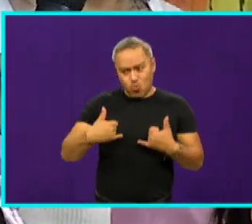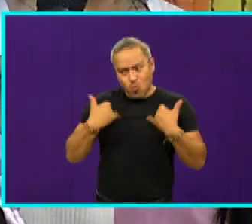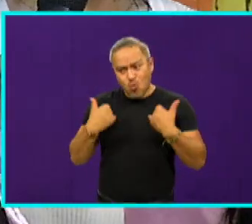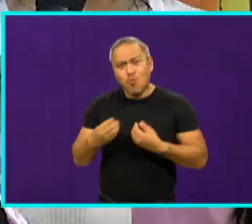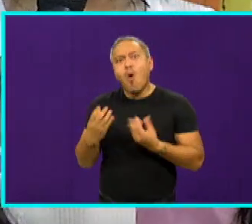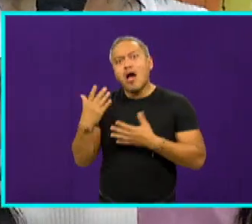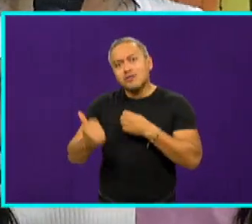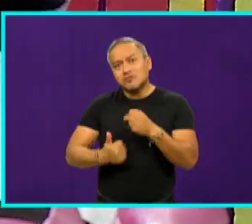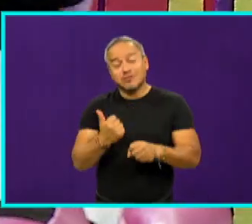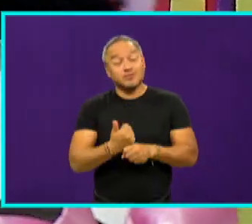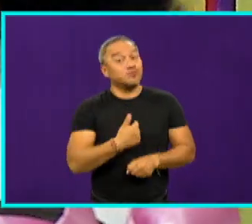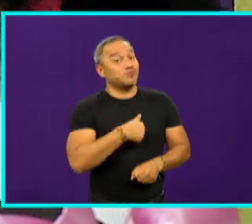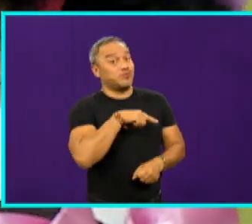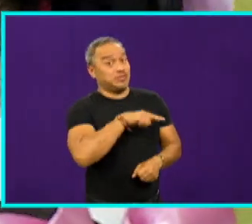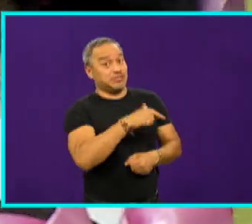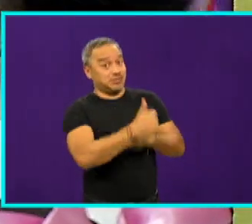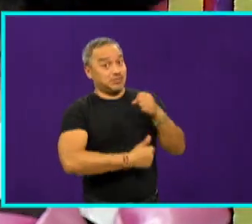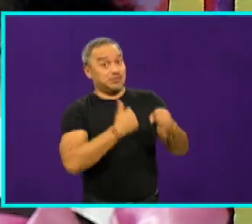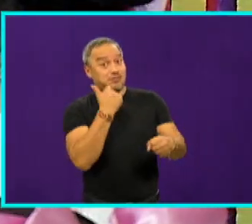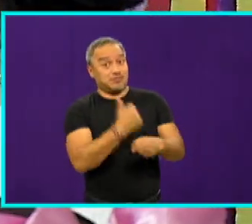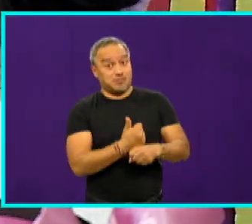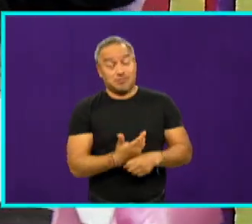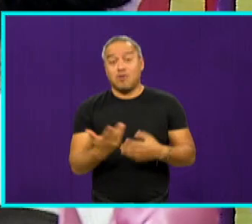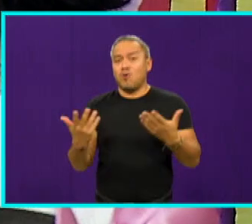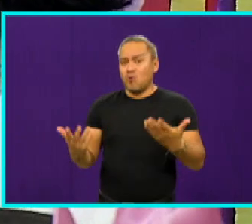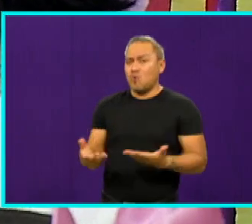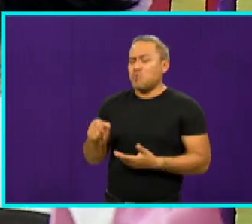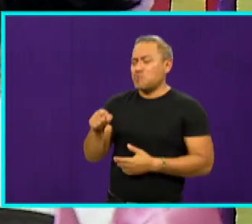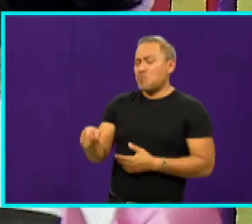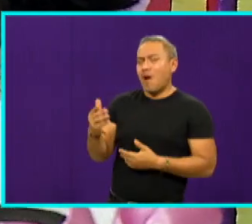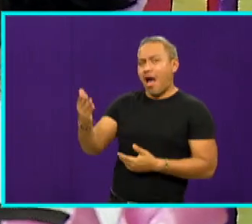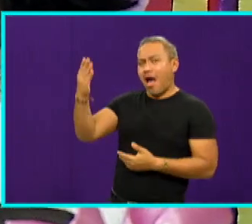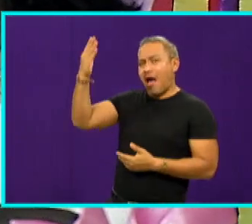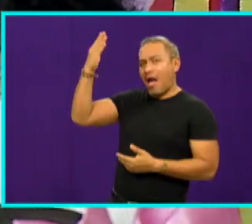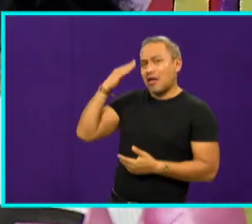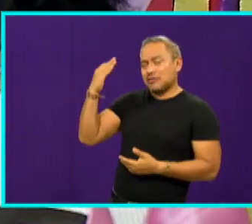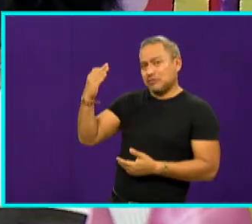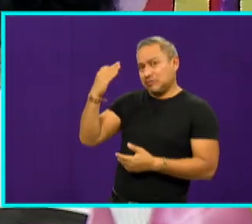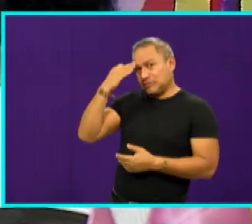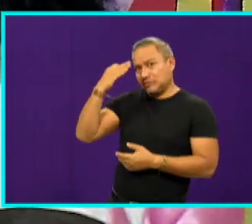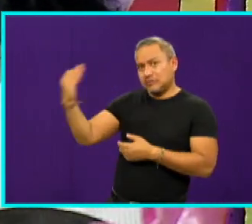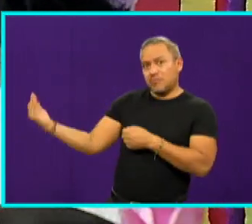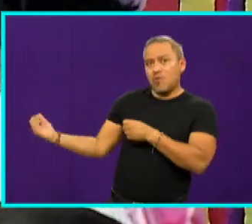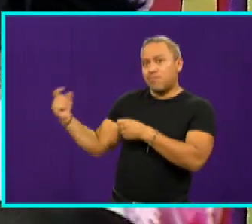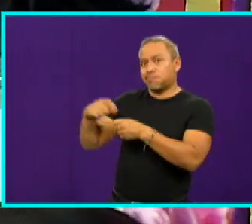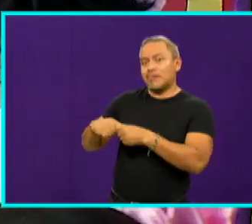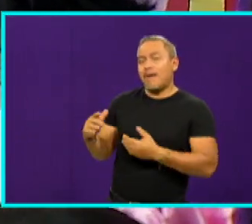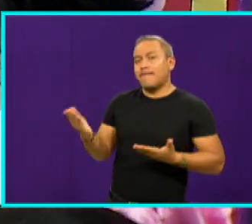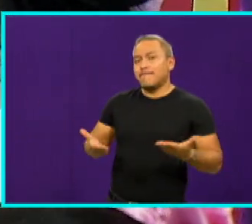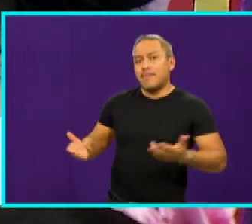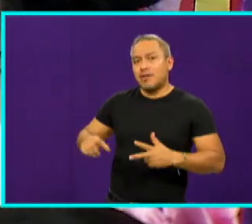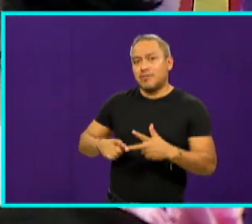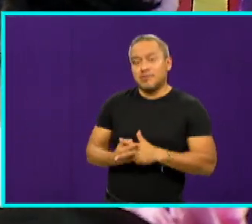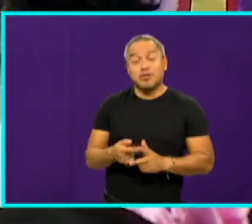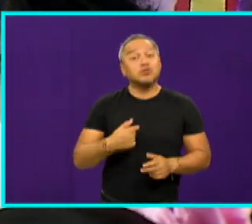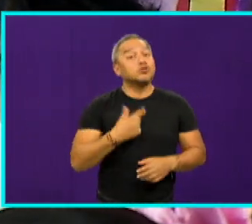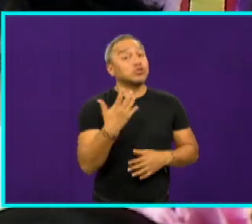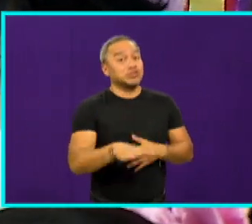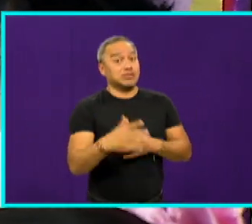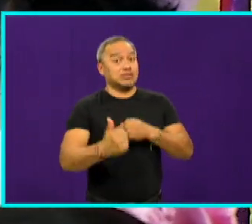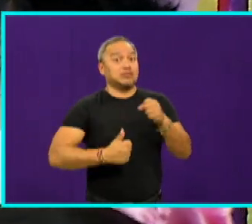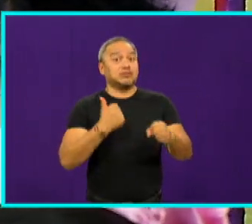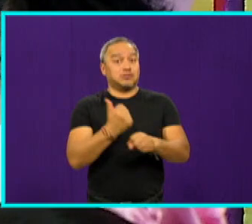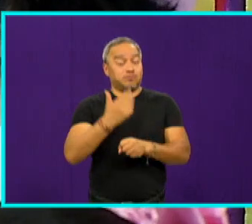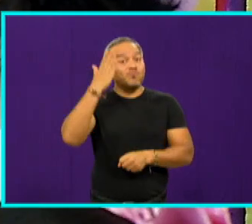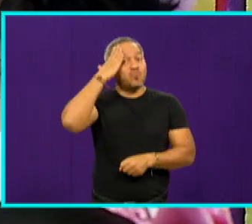Tengo 17 años. Oye, ¿y desde cuándo empezaste en el mundo del baile, de la música? Hace como 10 años estoy alrededor de